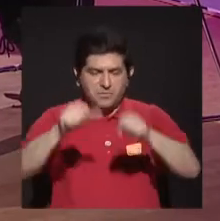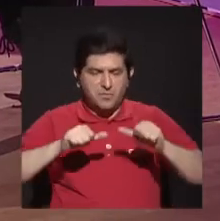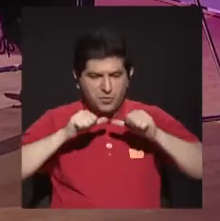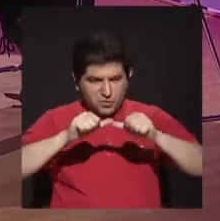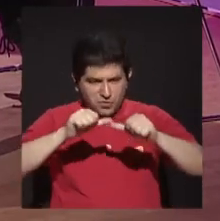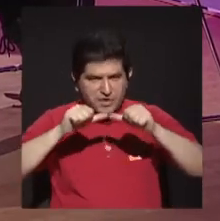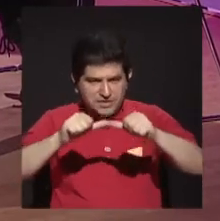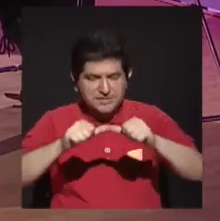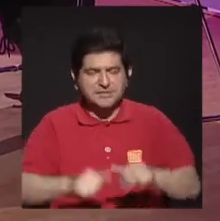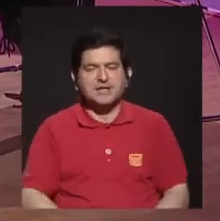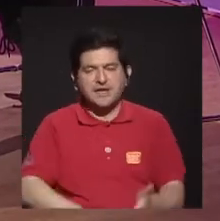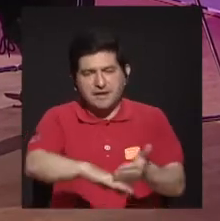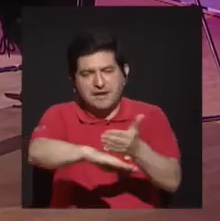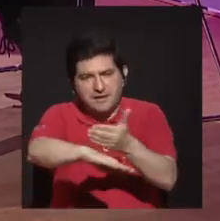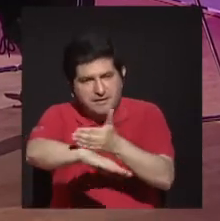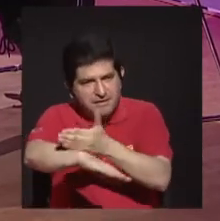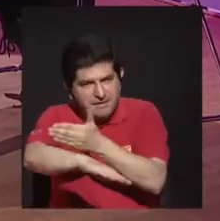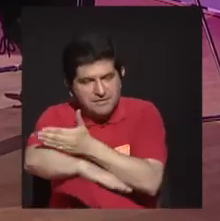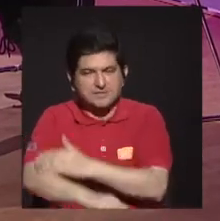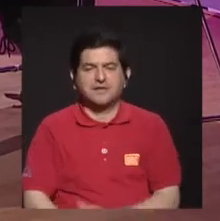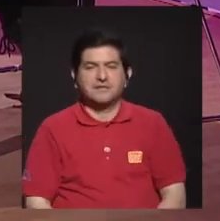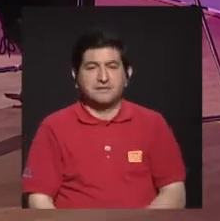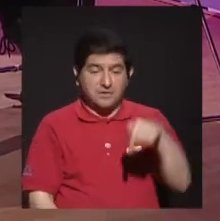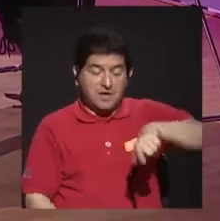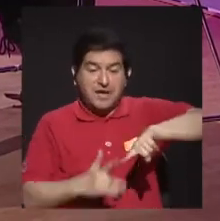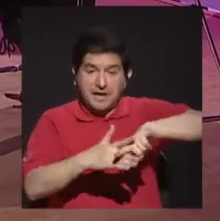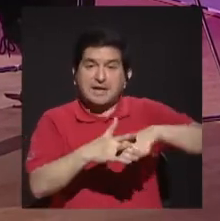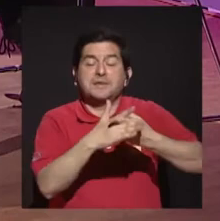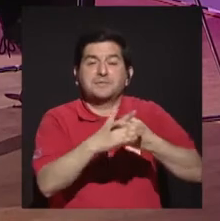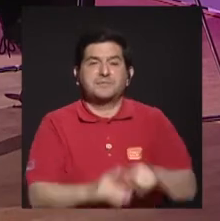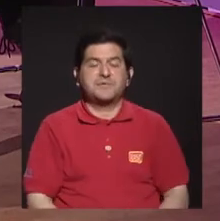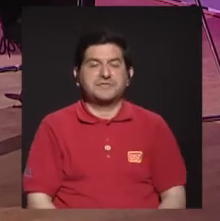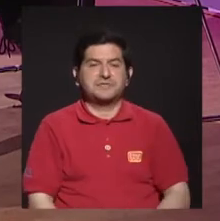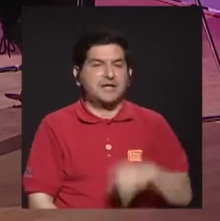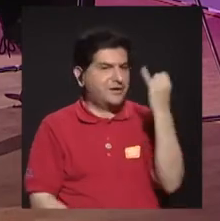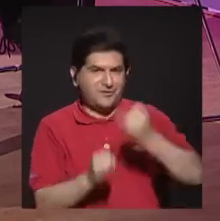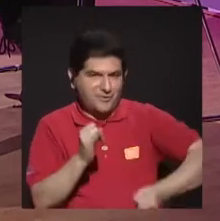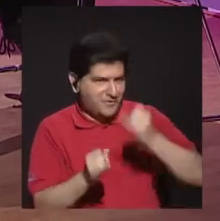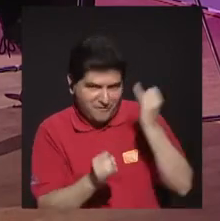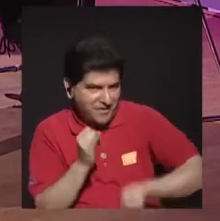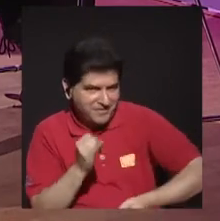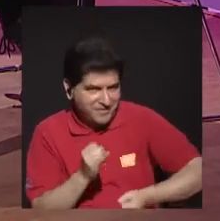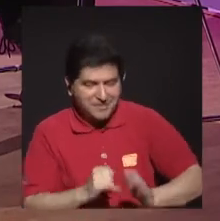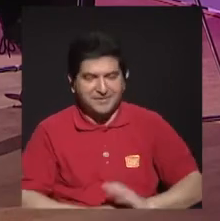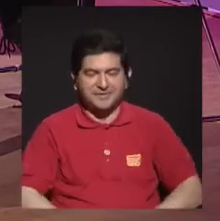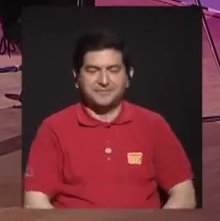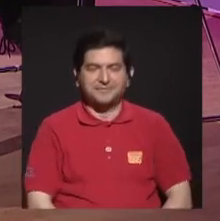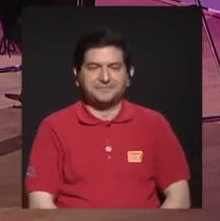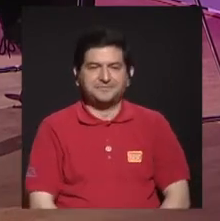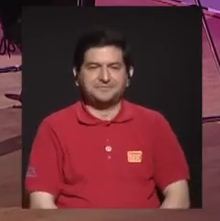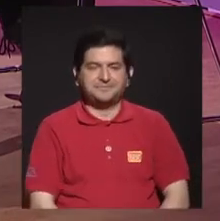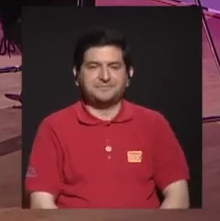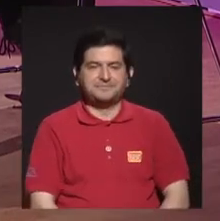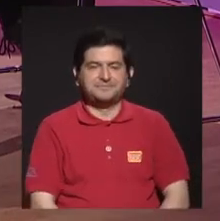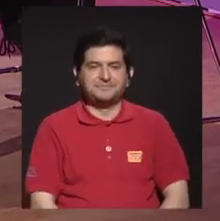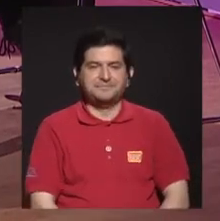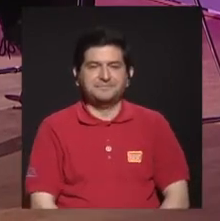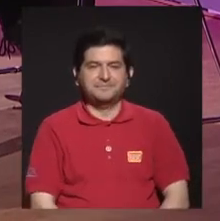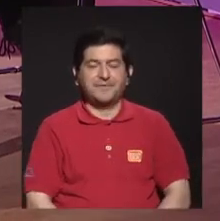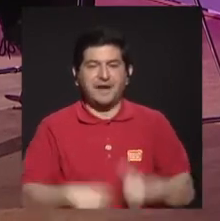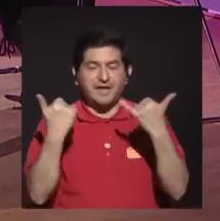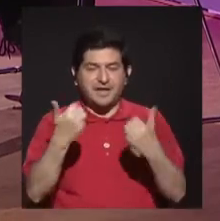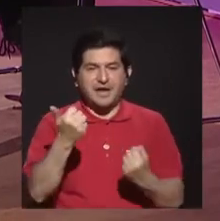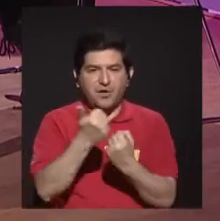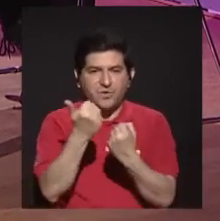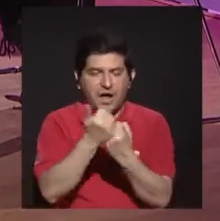seguir creciendo, porque aquí empezamos, no estamos terminando. Así es. Y ahora tenemos el